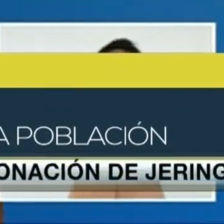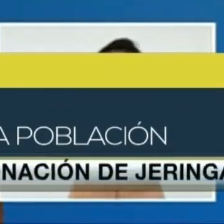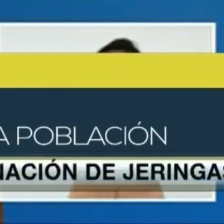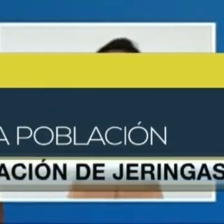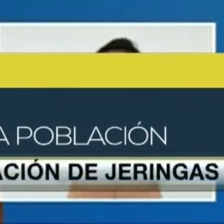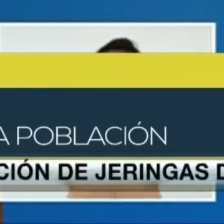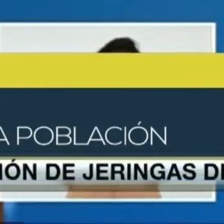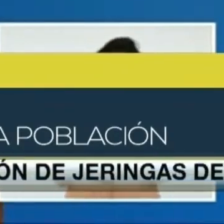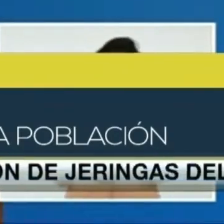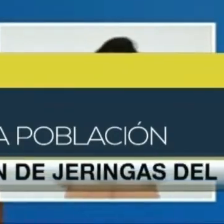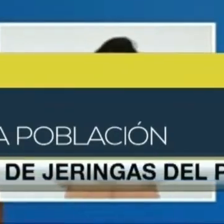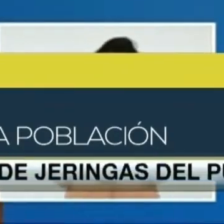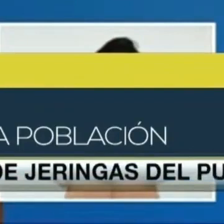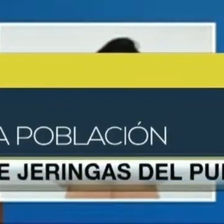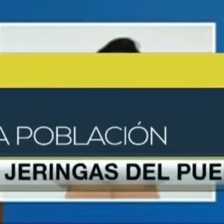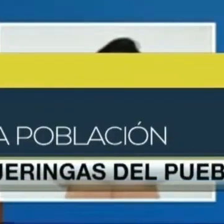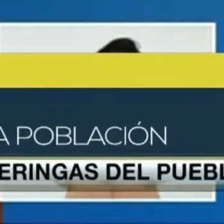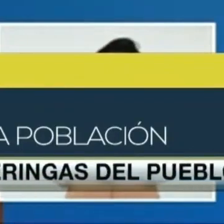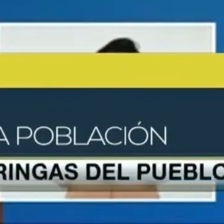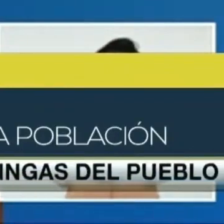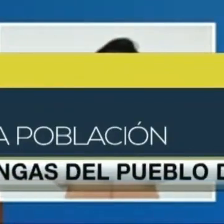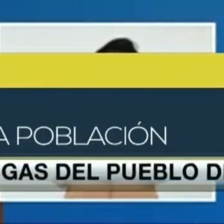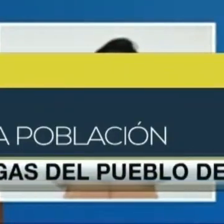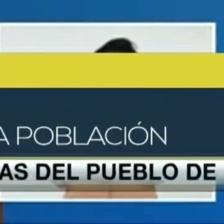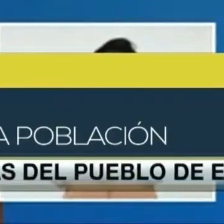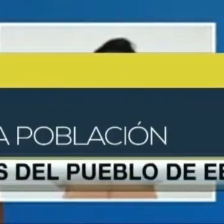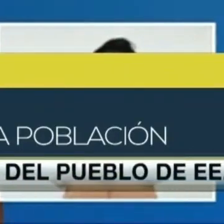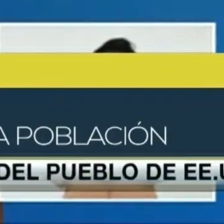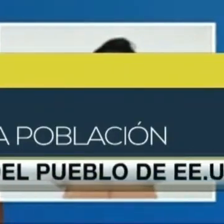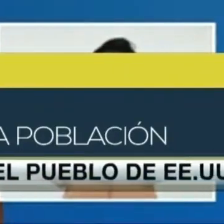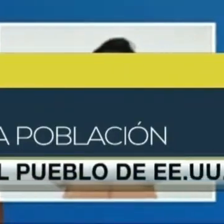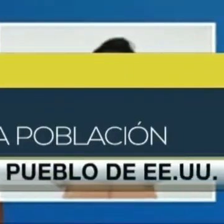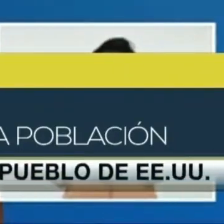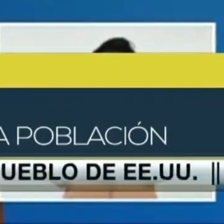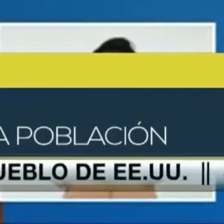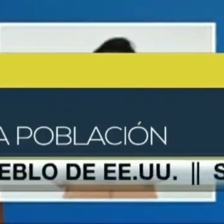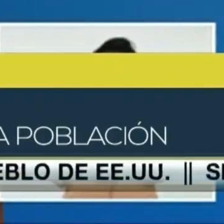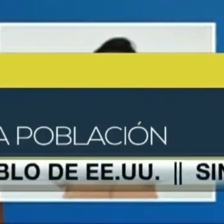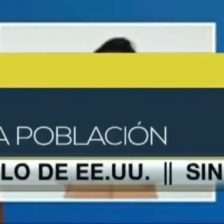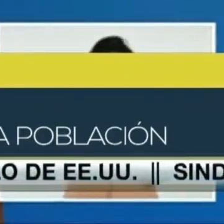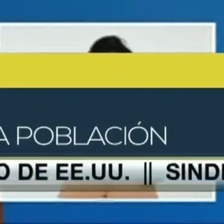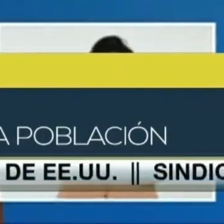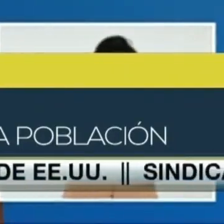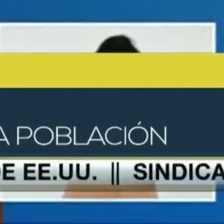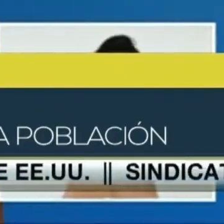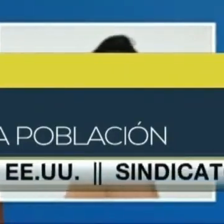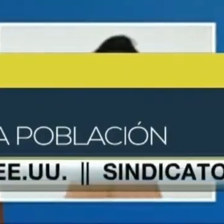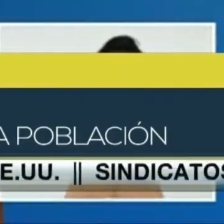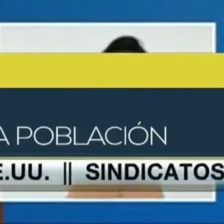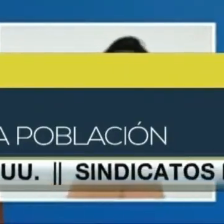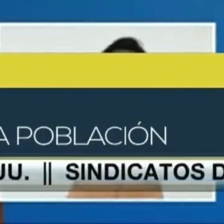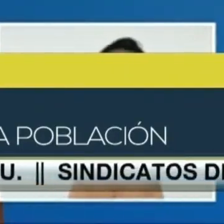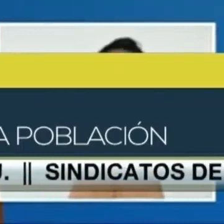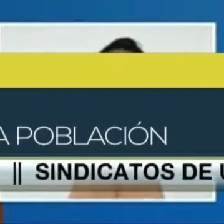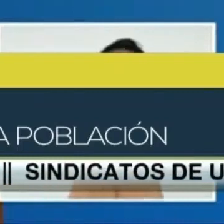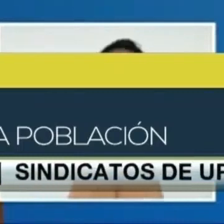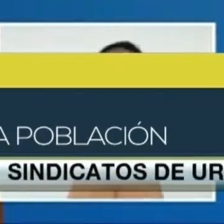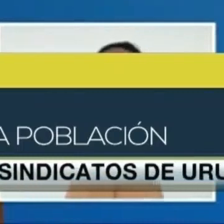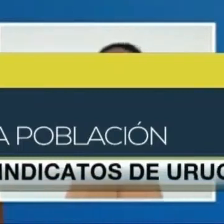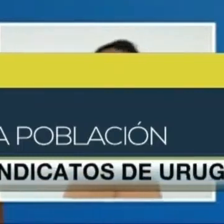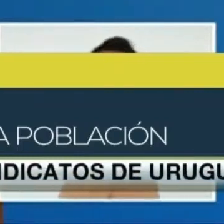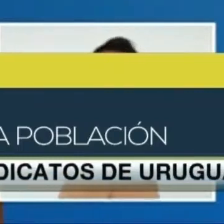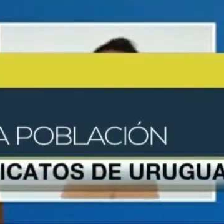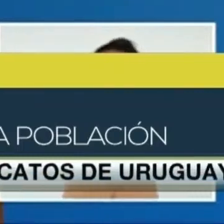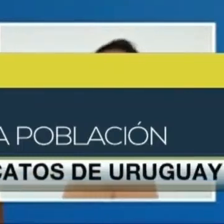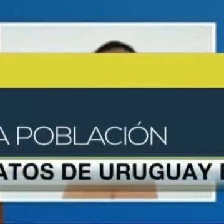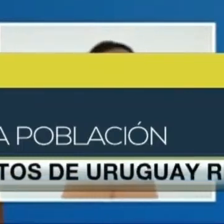comenzado. Fue el gobierno de los Estados Unidos el que en septiembre de 2020